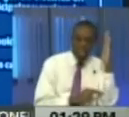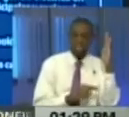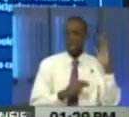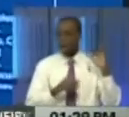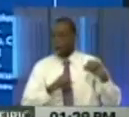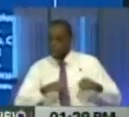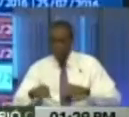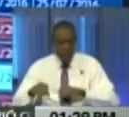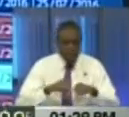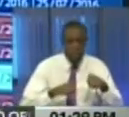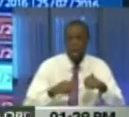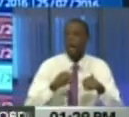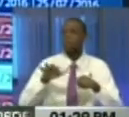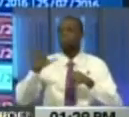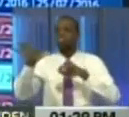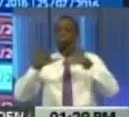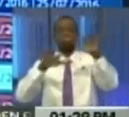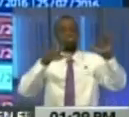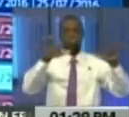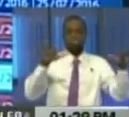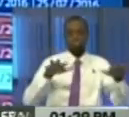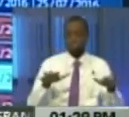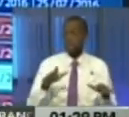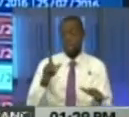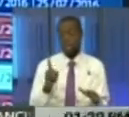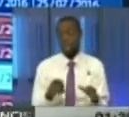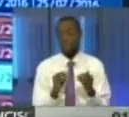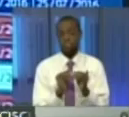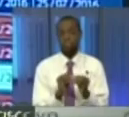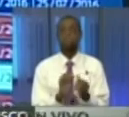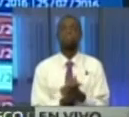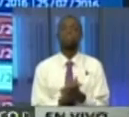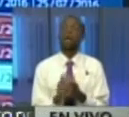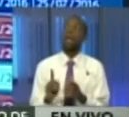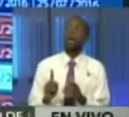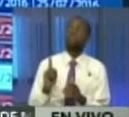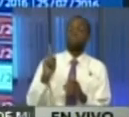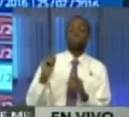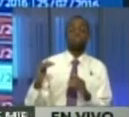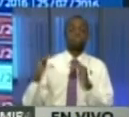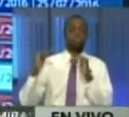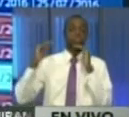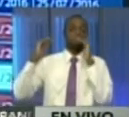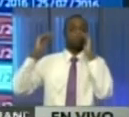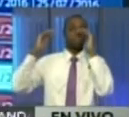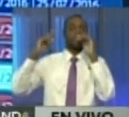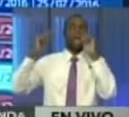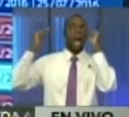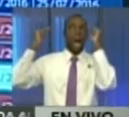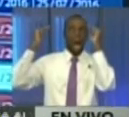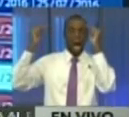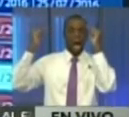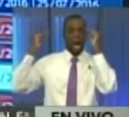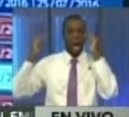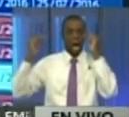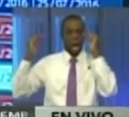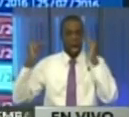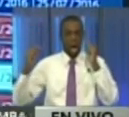logística. Vámonos entonces a la primera, ahora sí, vámonos entonces a cada una de las etapas